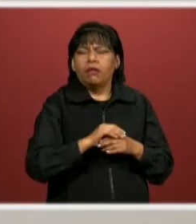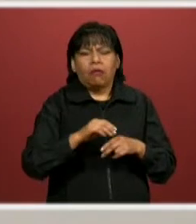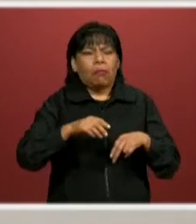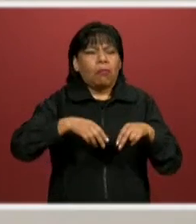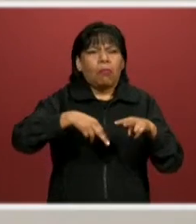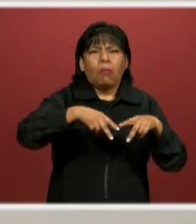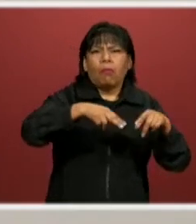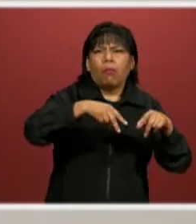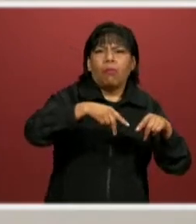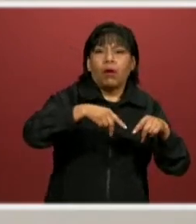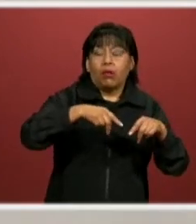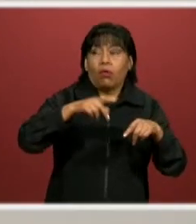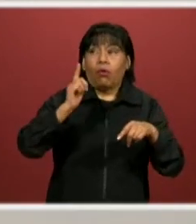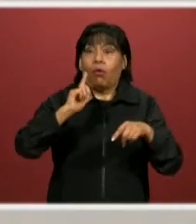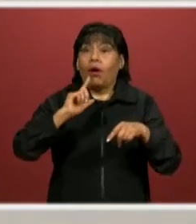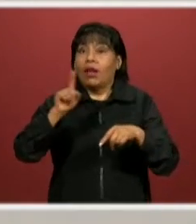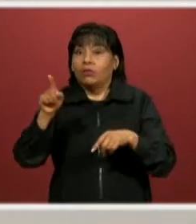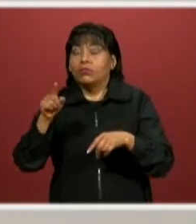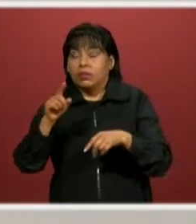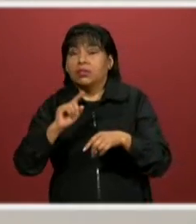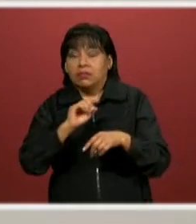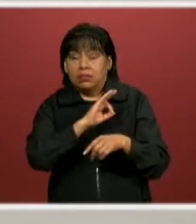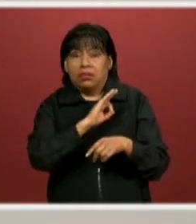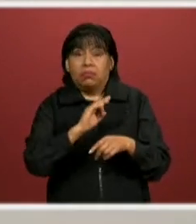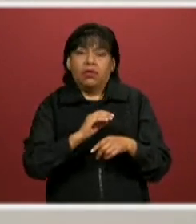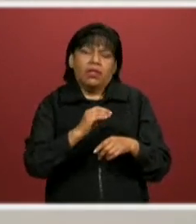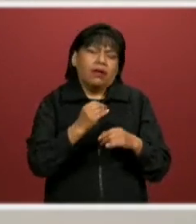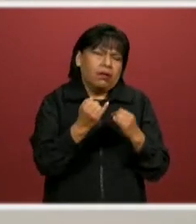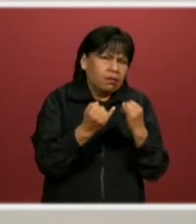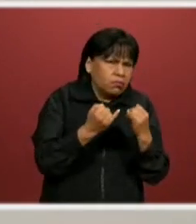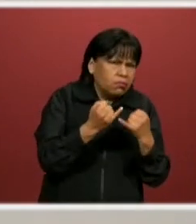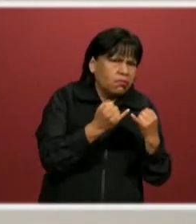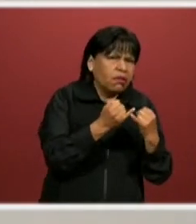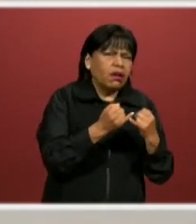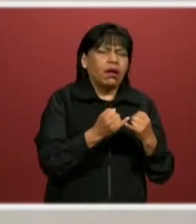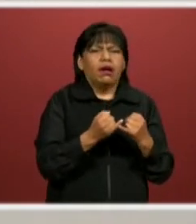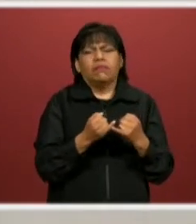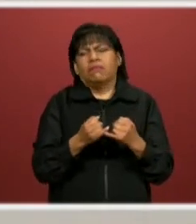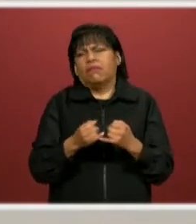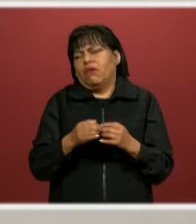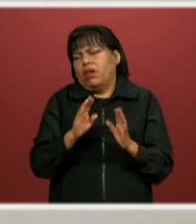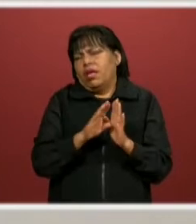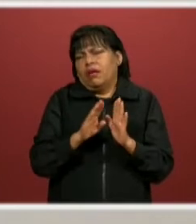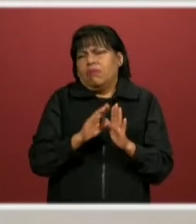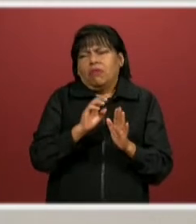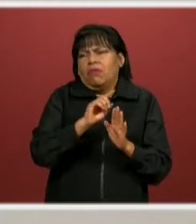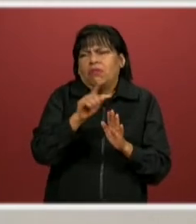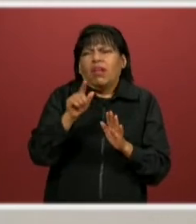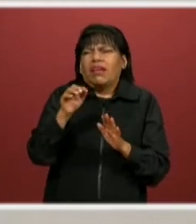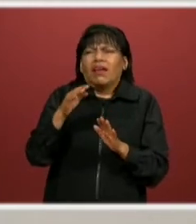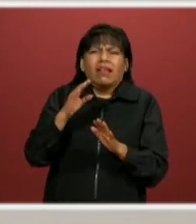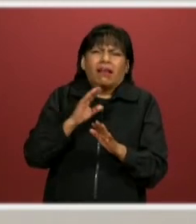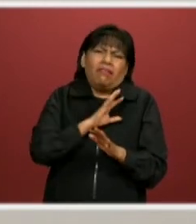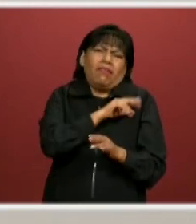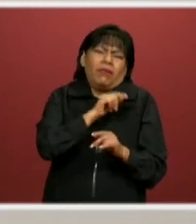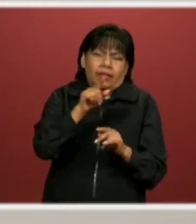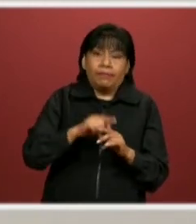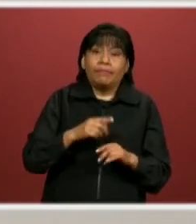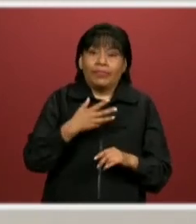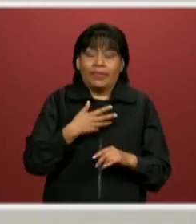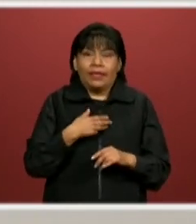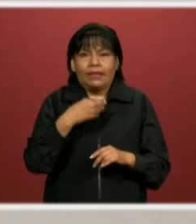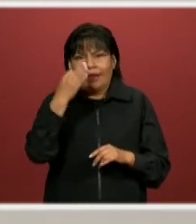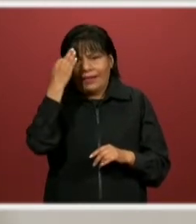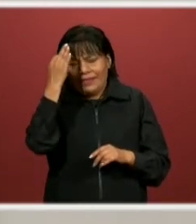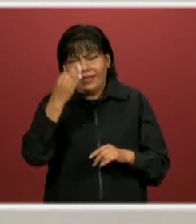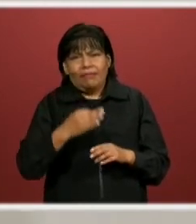de casa a jugar aunque sea con su vecinito el que jueguen los carritos las muñecas se diviertan también tenemos que tener ese ratito